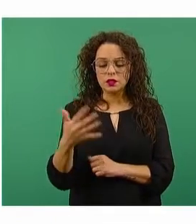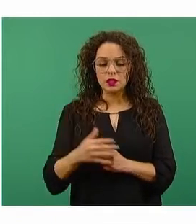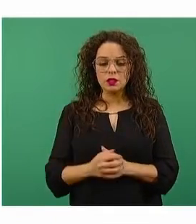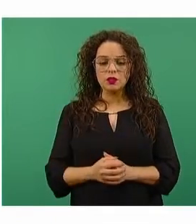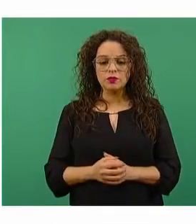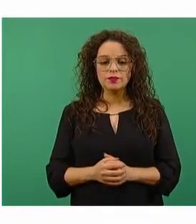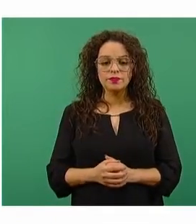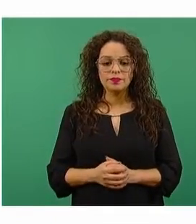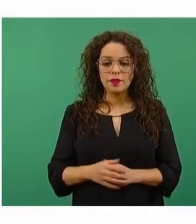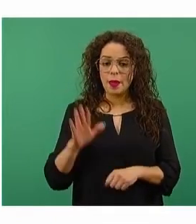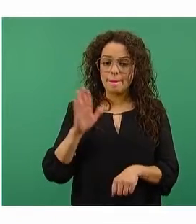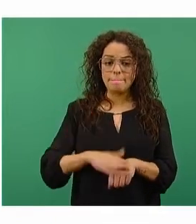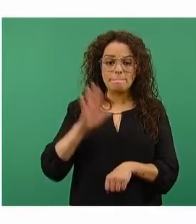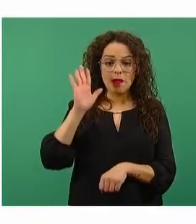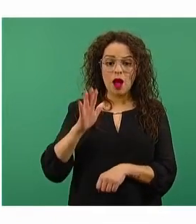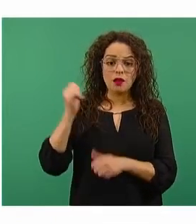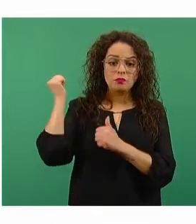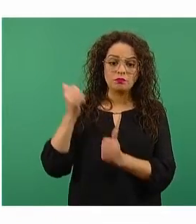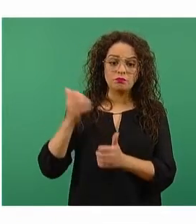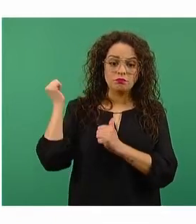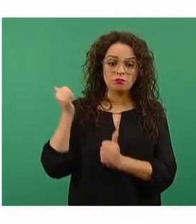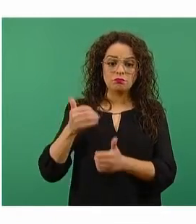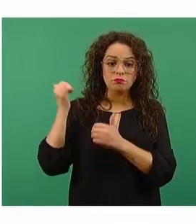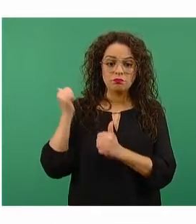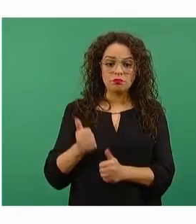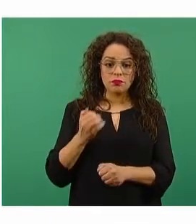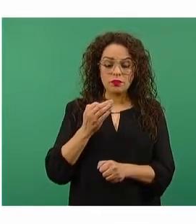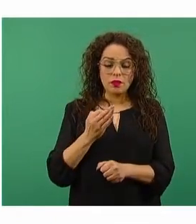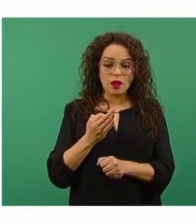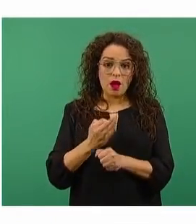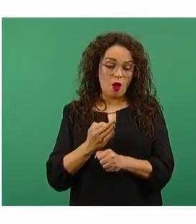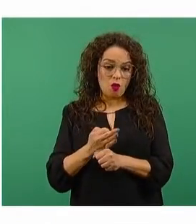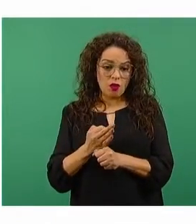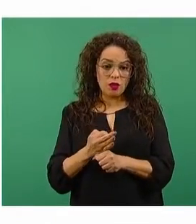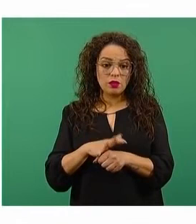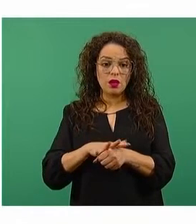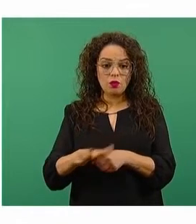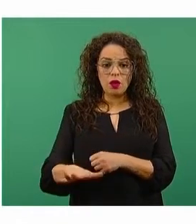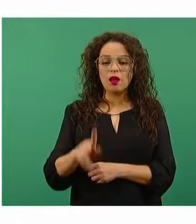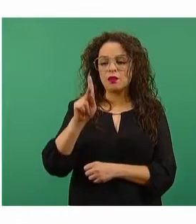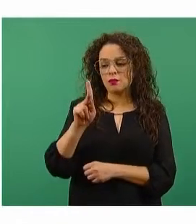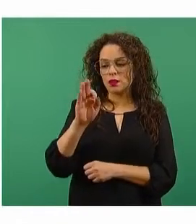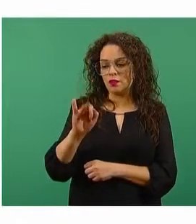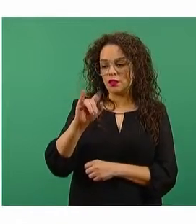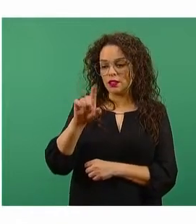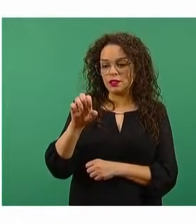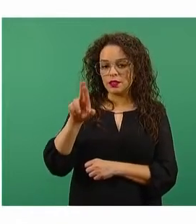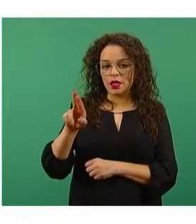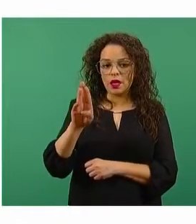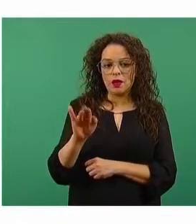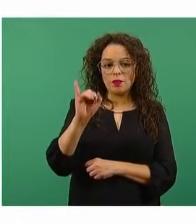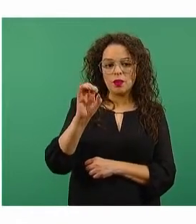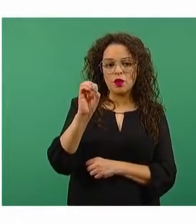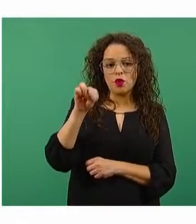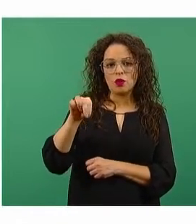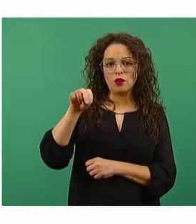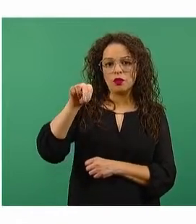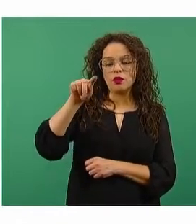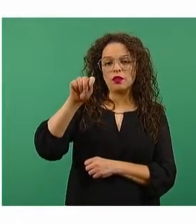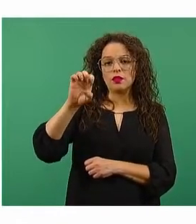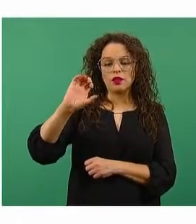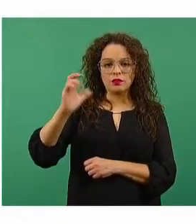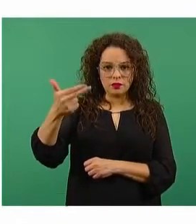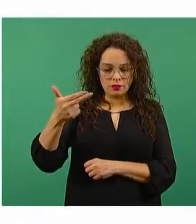4.691.775. La vacuna que más dosis se ha recibido hasta el momento es precisamente la de Pfizer-BioNTech, como ustedes pueden ver, un